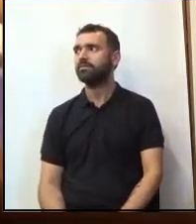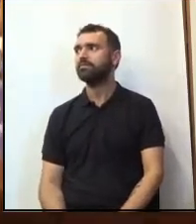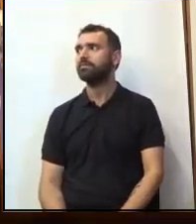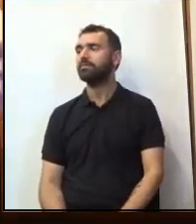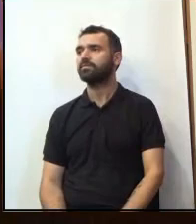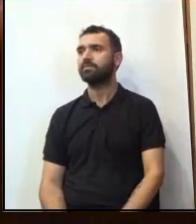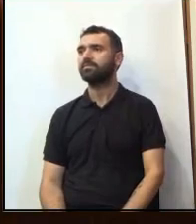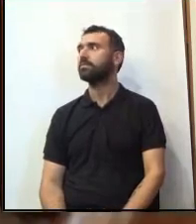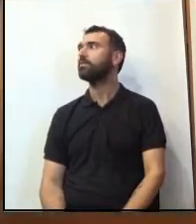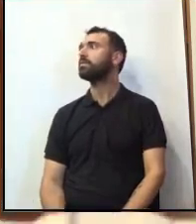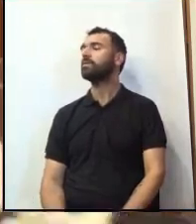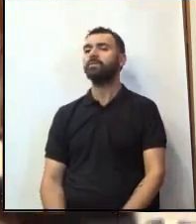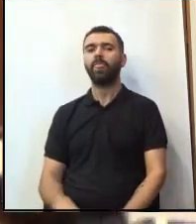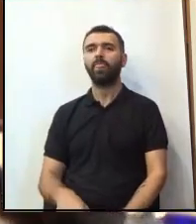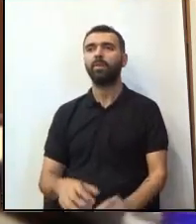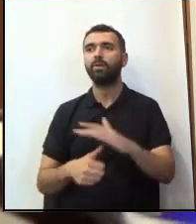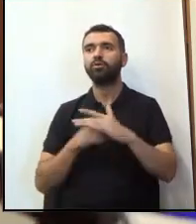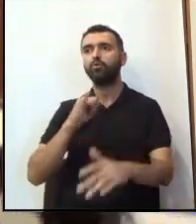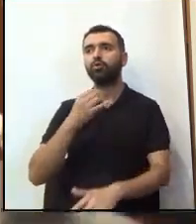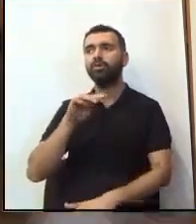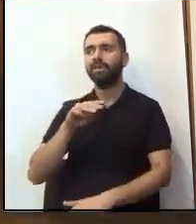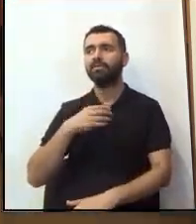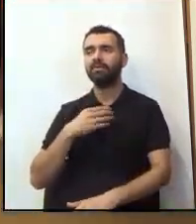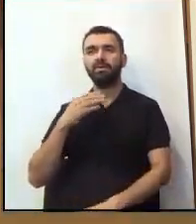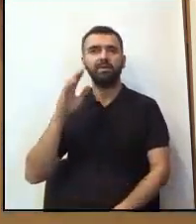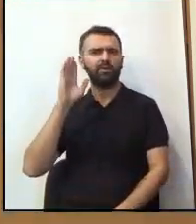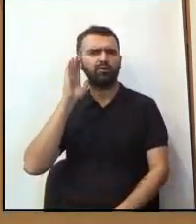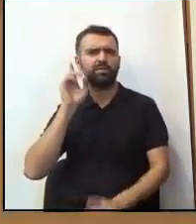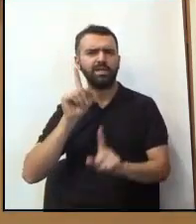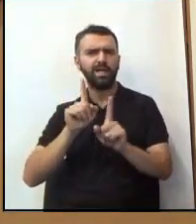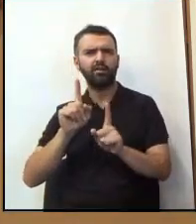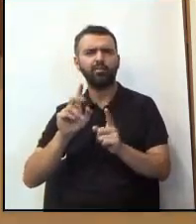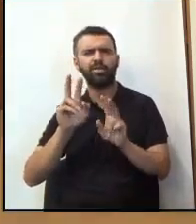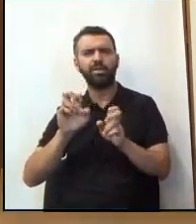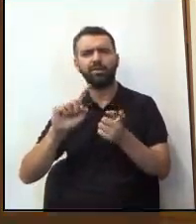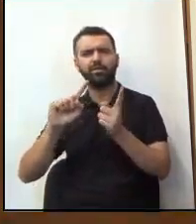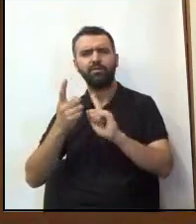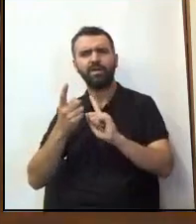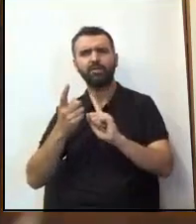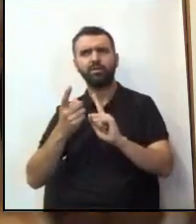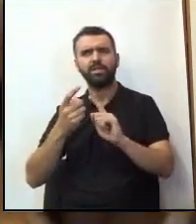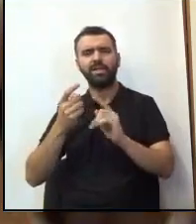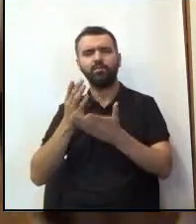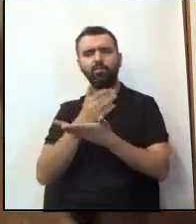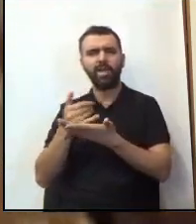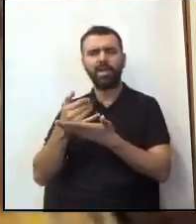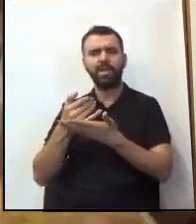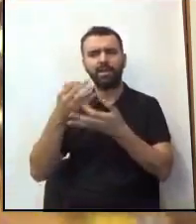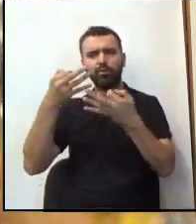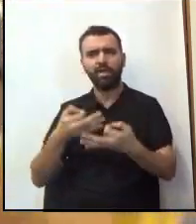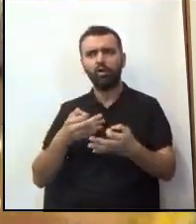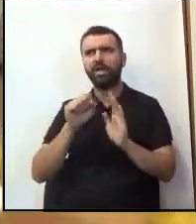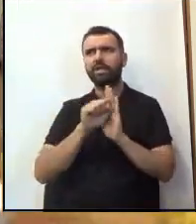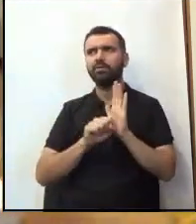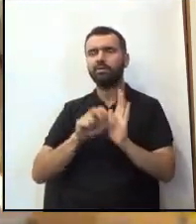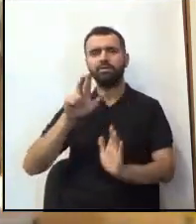Escuché algo sobre este tema de la modificación del plan regulador, el artículo 18. El otro día,